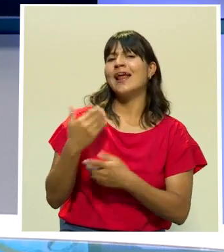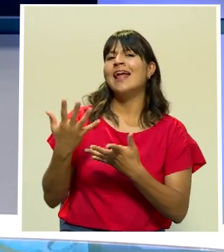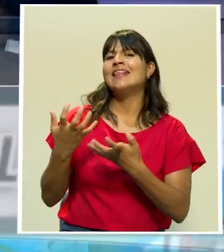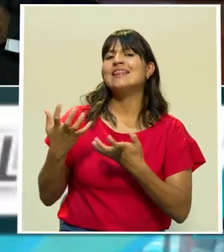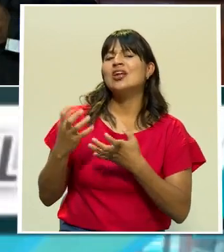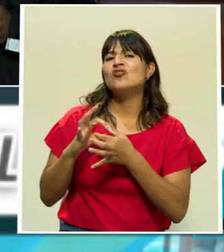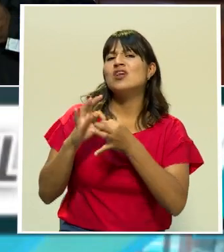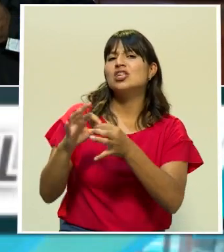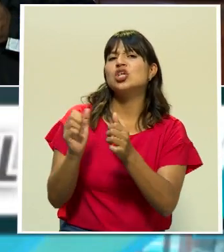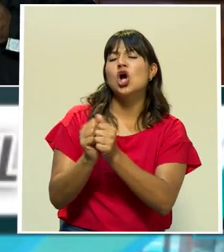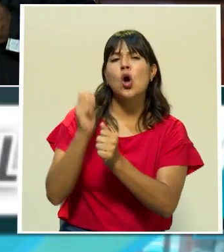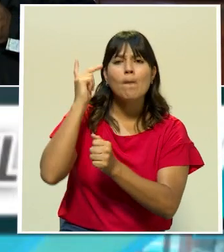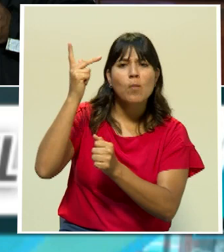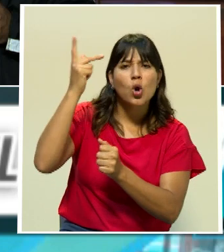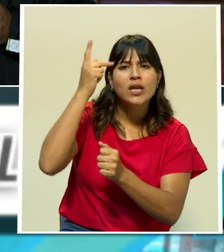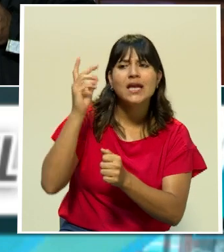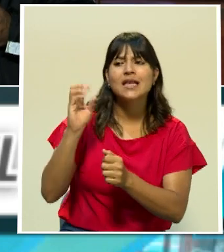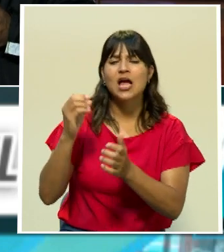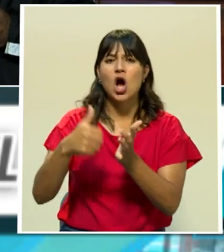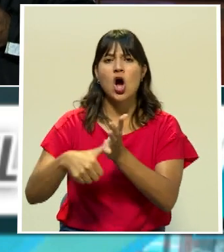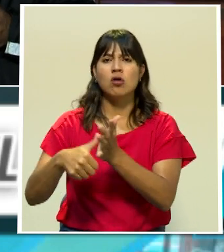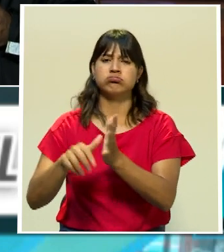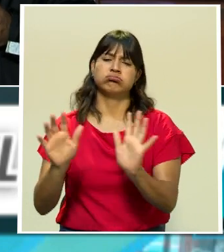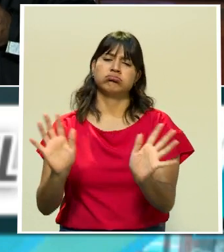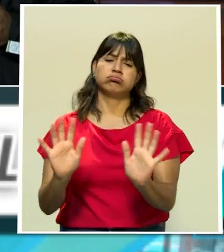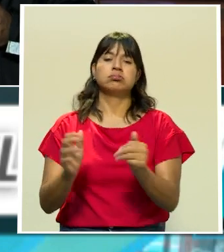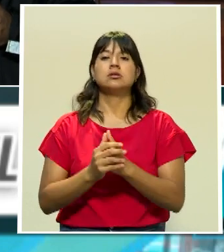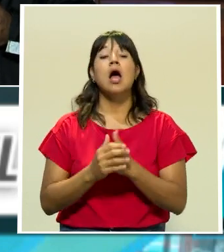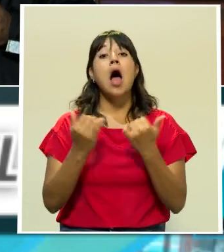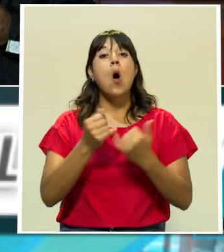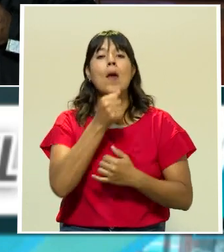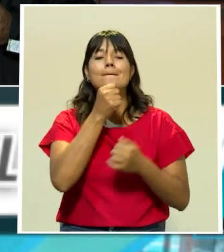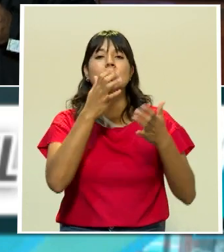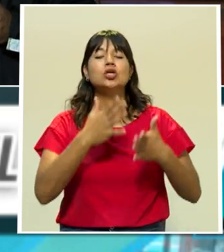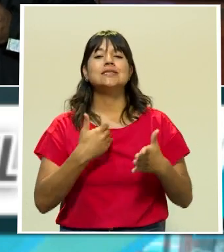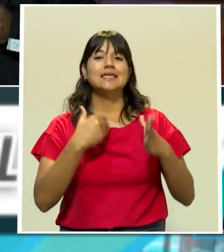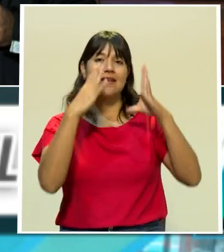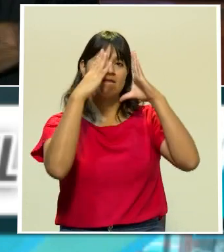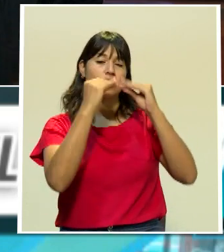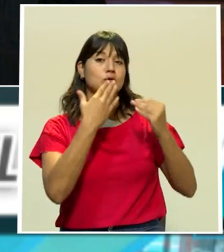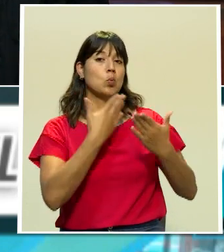Andrés Ortiz, nos trae la información. Buenas noches, Andrés.